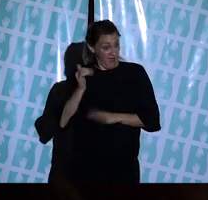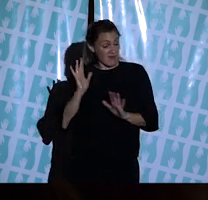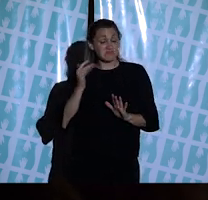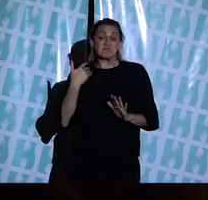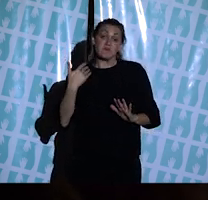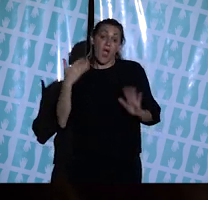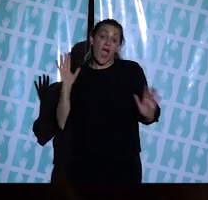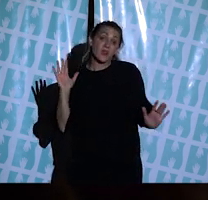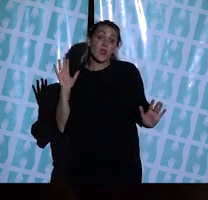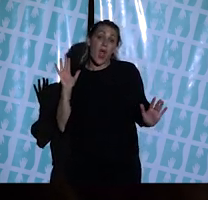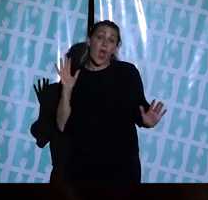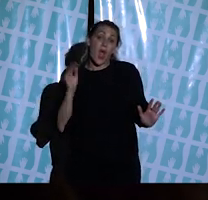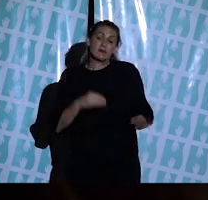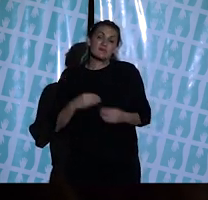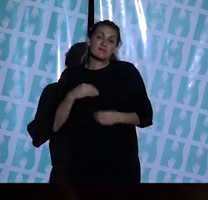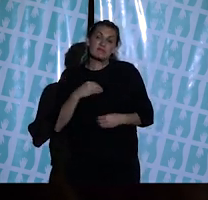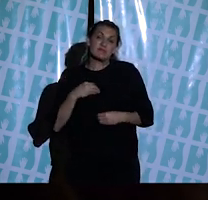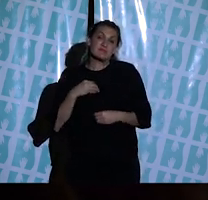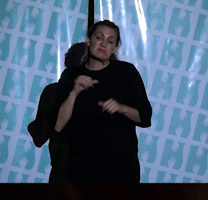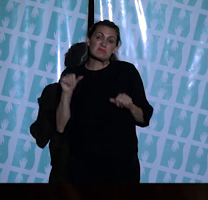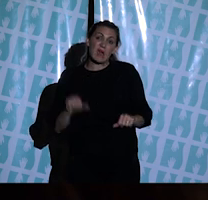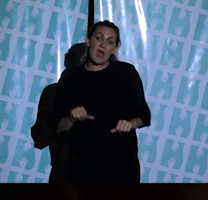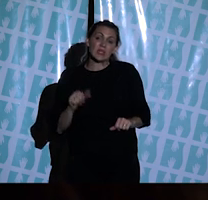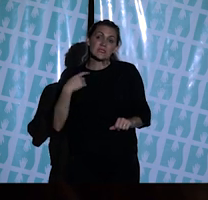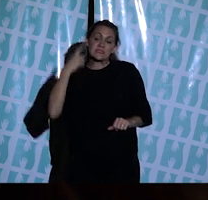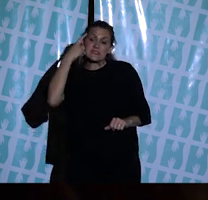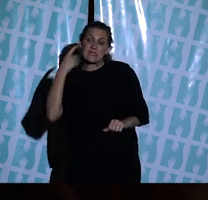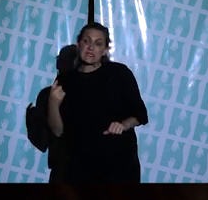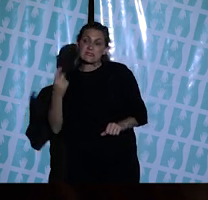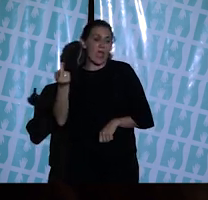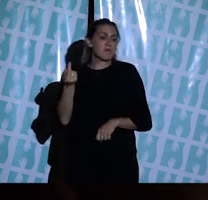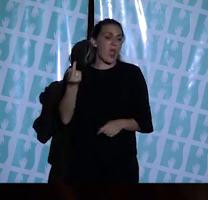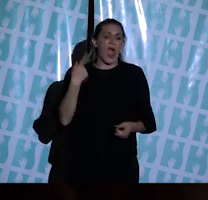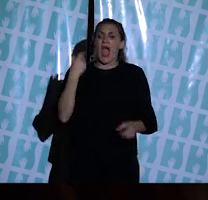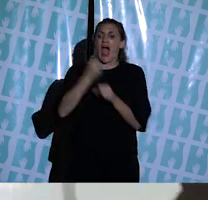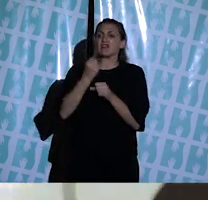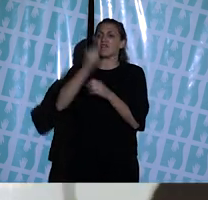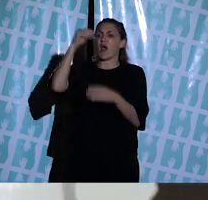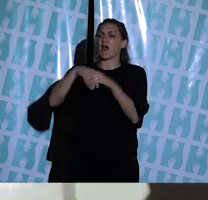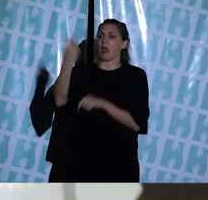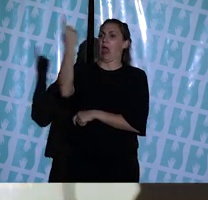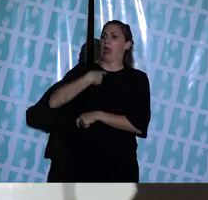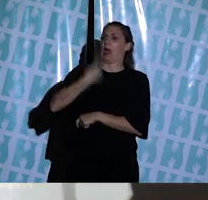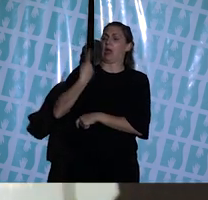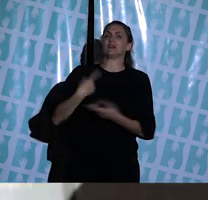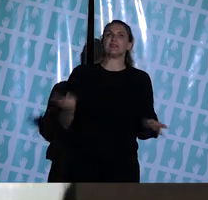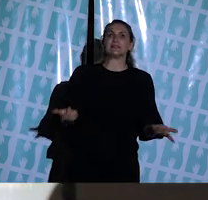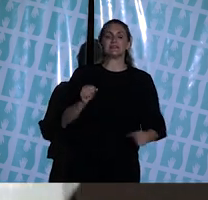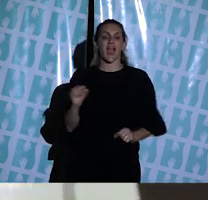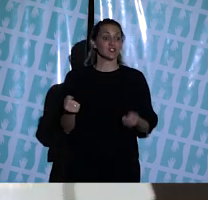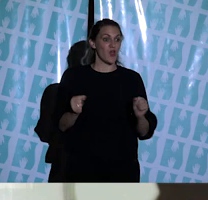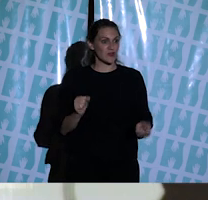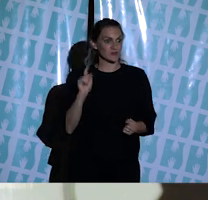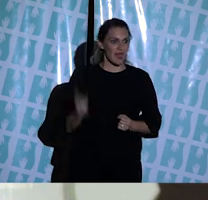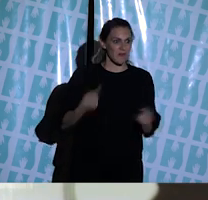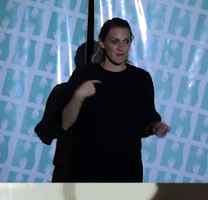puedo empezar a sentirme mal. Estoy triste porque mi jefe me retó. Estoy ansioso porque tengo que dar